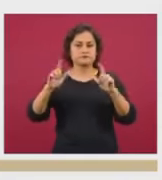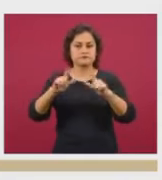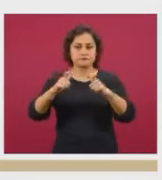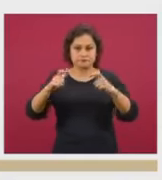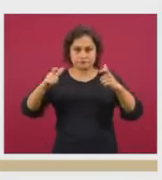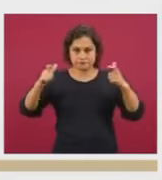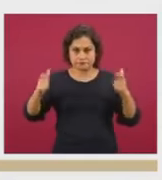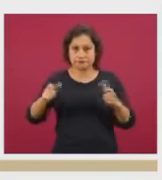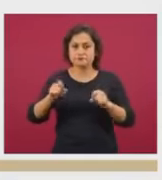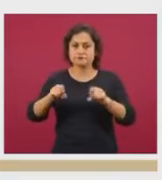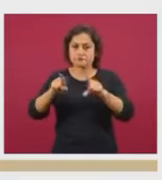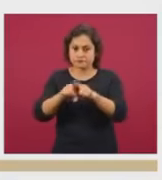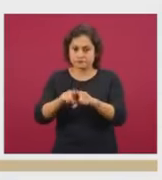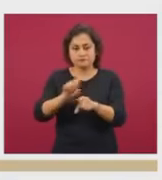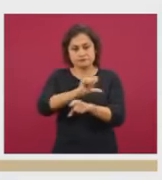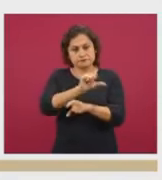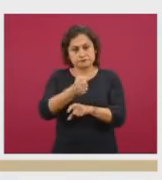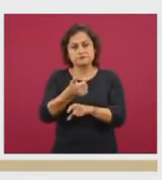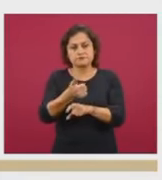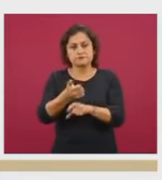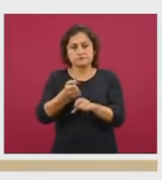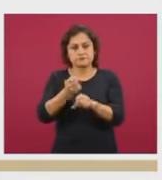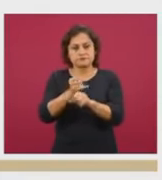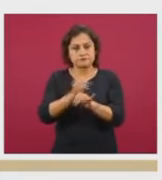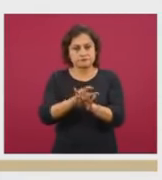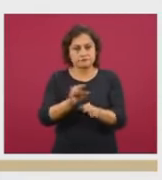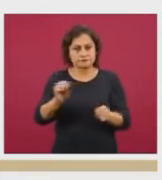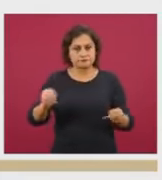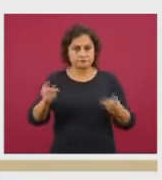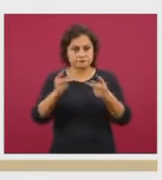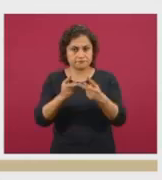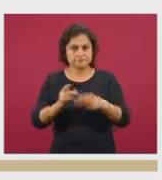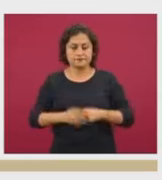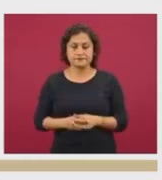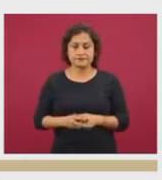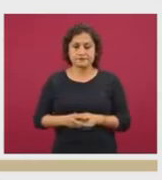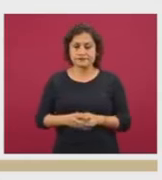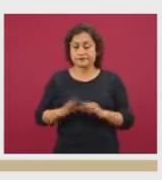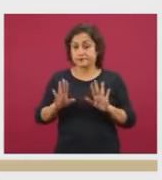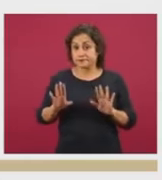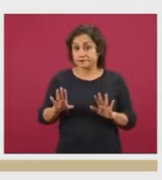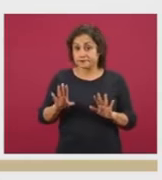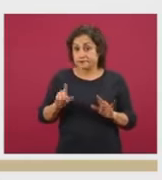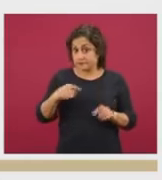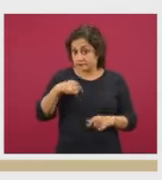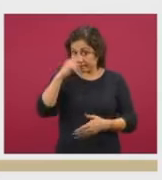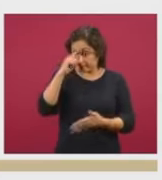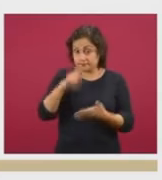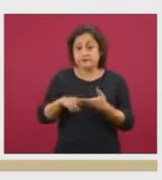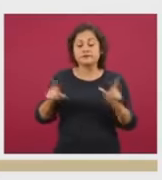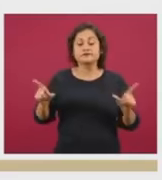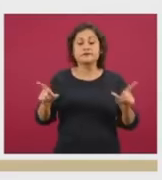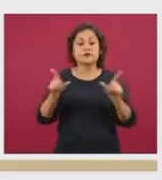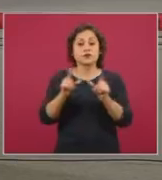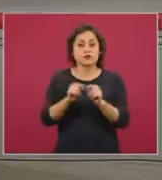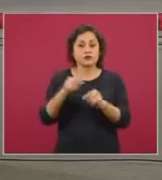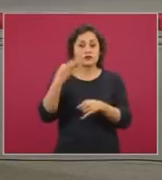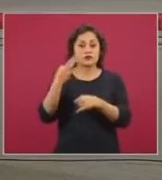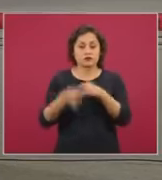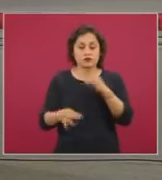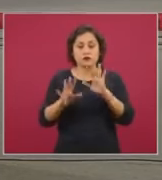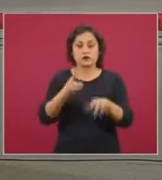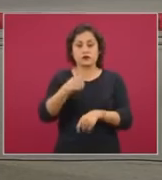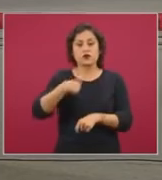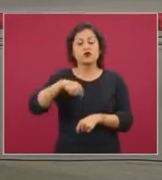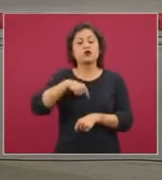más recientes que tenemos en el CISBER. Y con esto, creo que es la última, queríamos presentar así